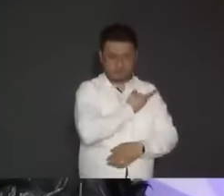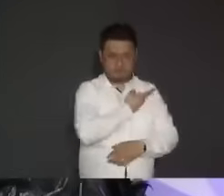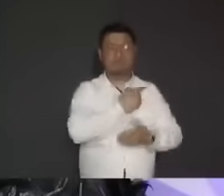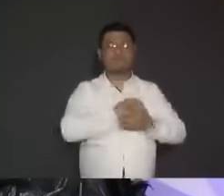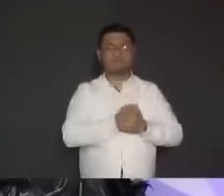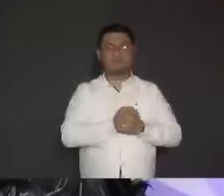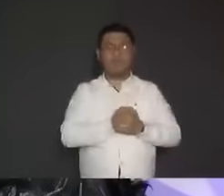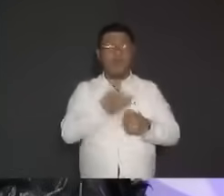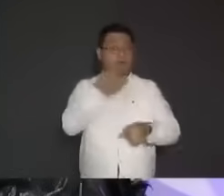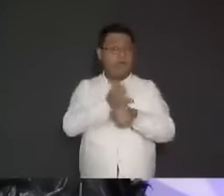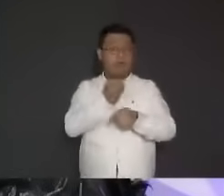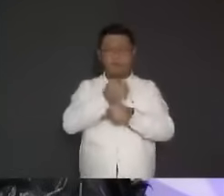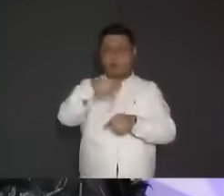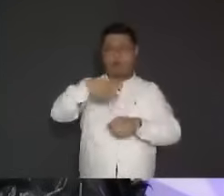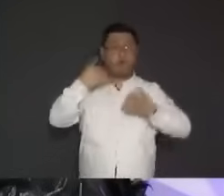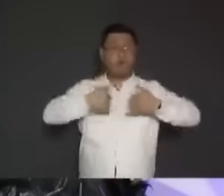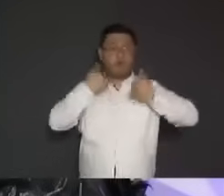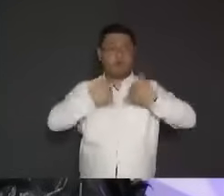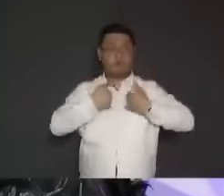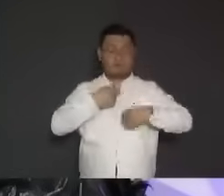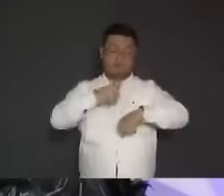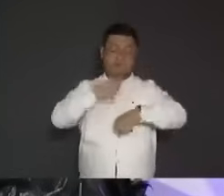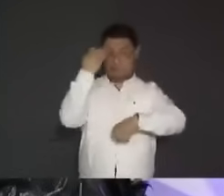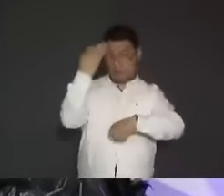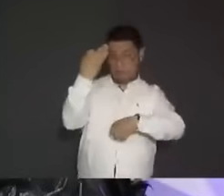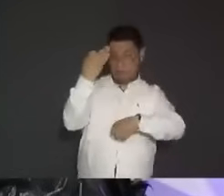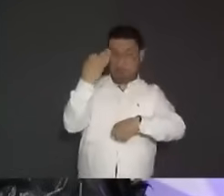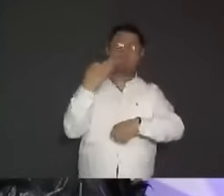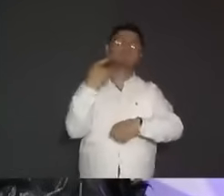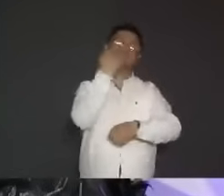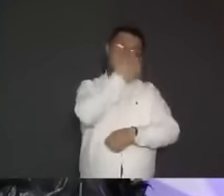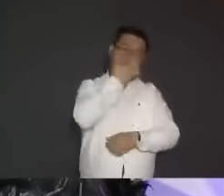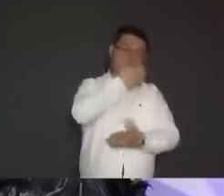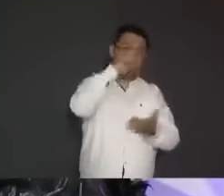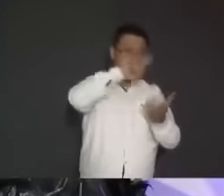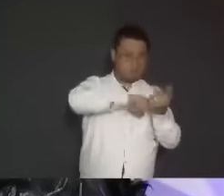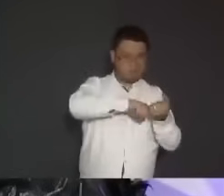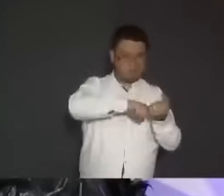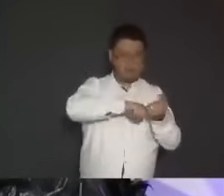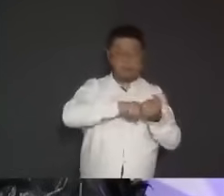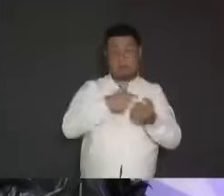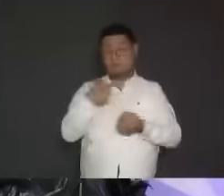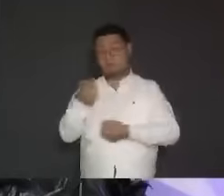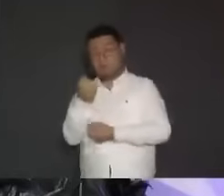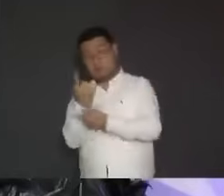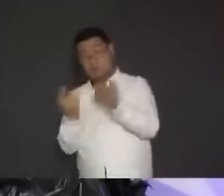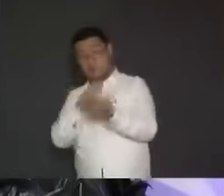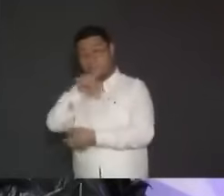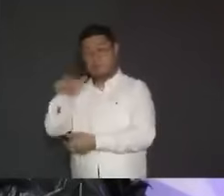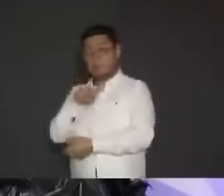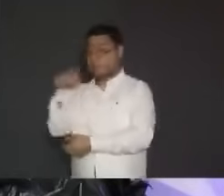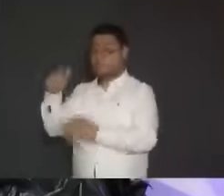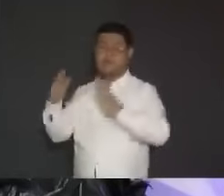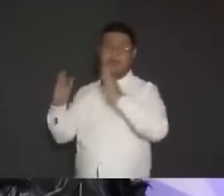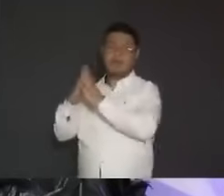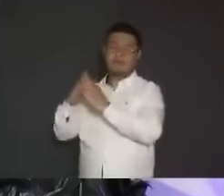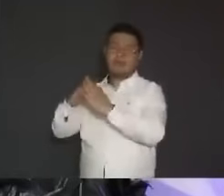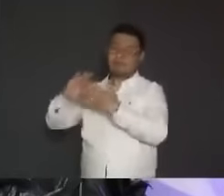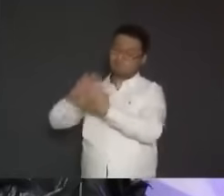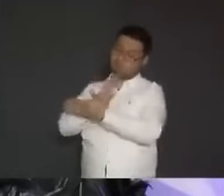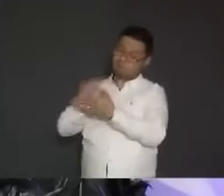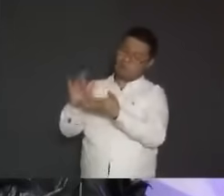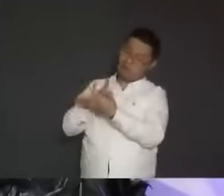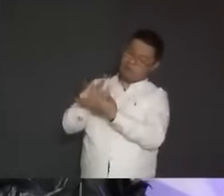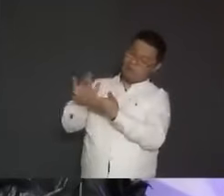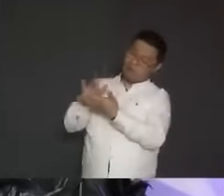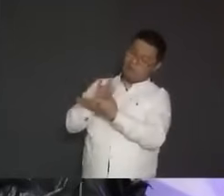pasan más tiempo en la escuela frente a sus maestros que con sus padres, porque luego en casa están con su iPad o con su